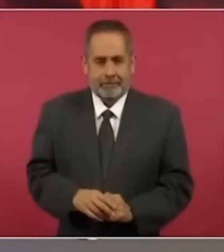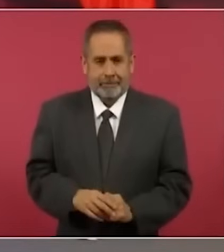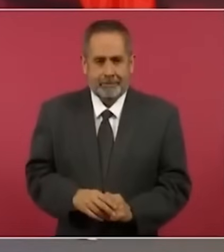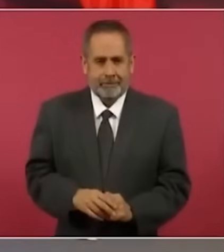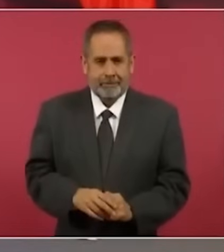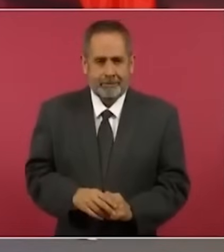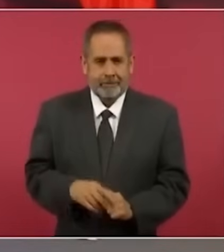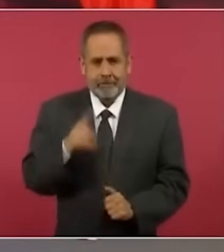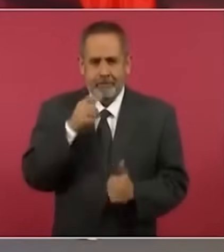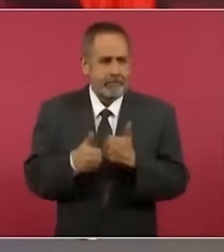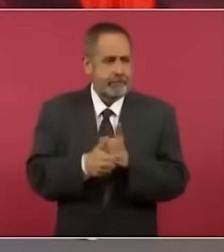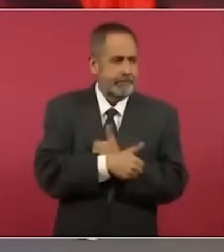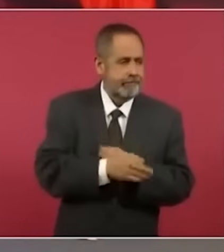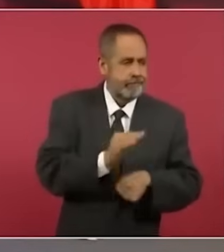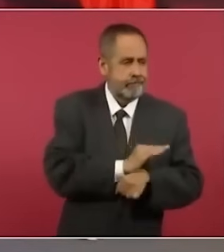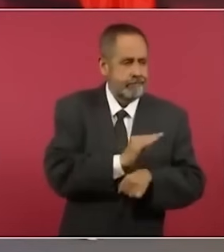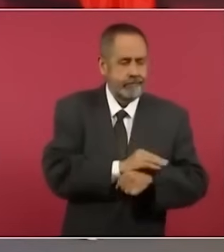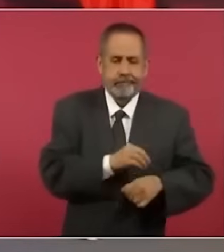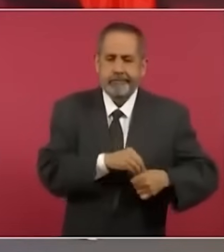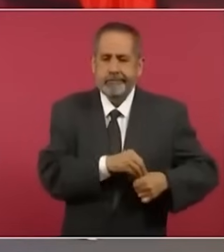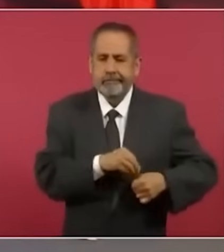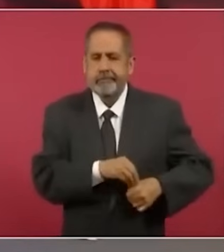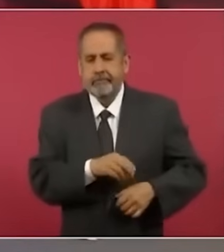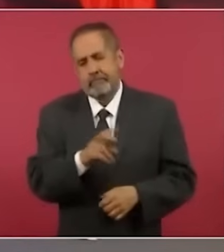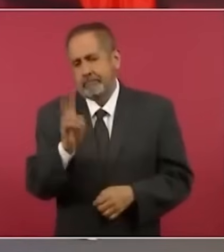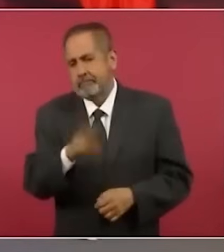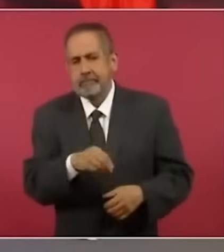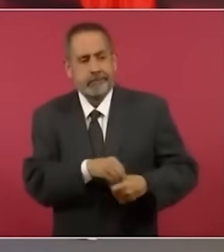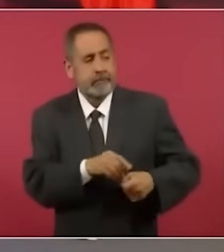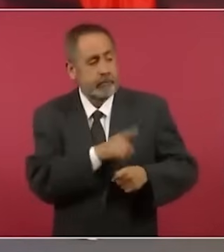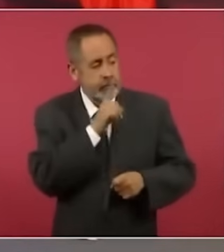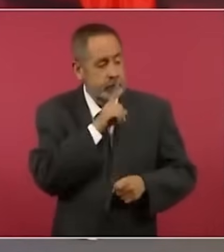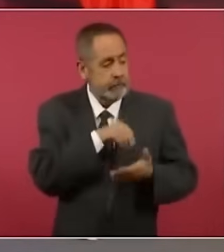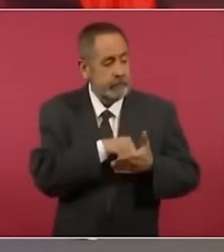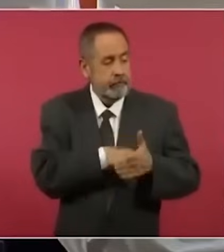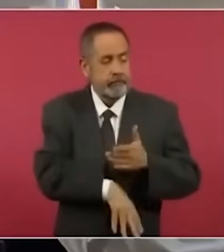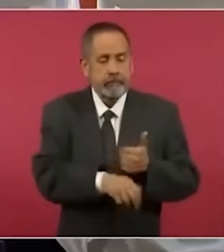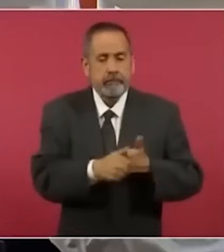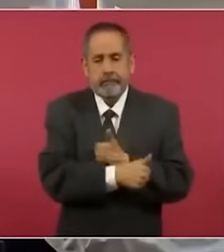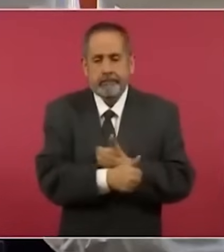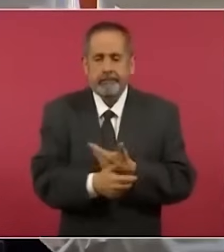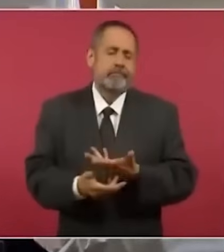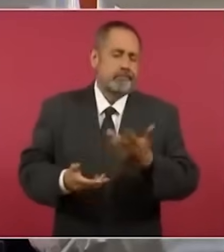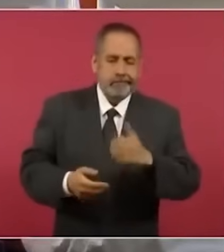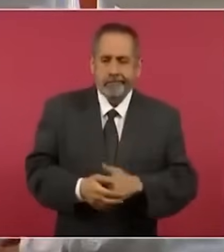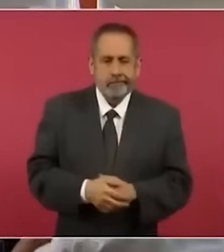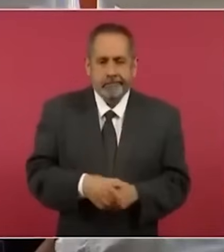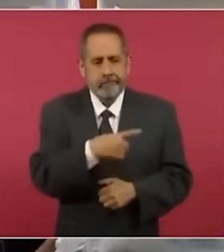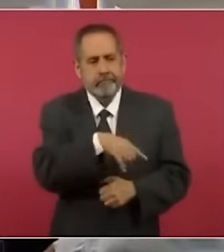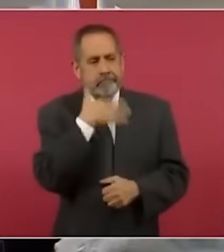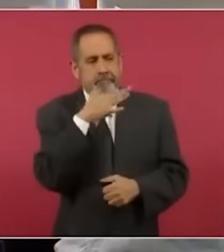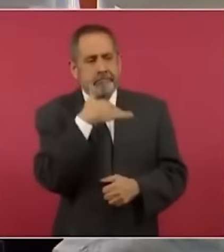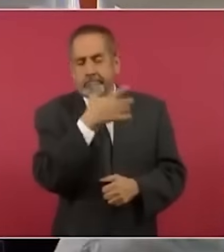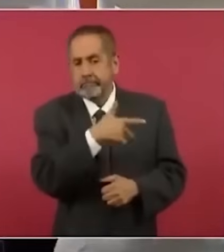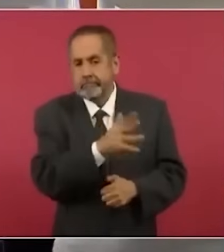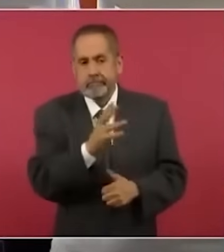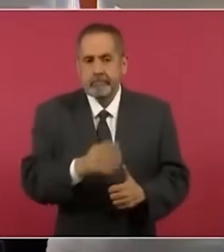porque son tapadera. Guardan todos los datos de los corruptos.